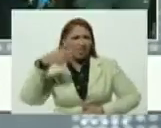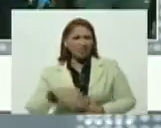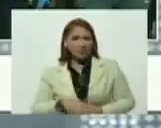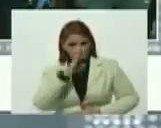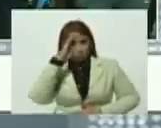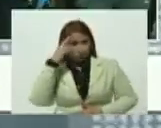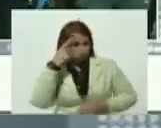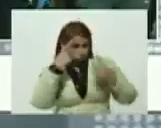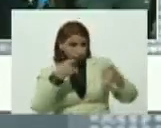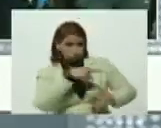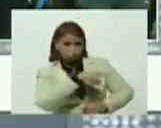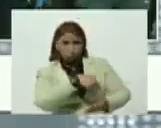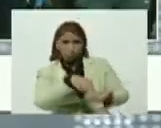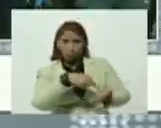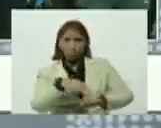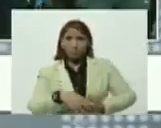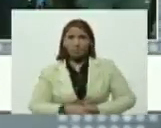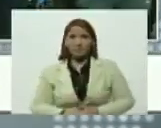bailarín.